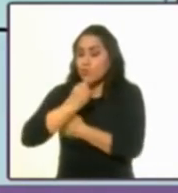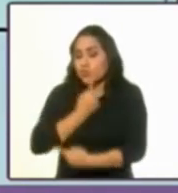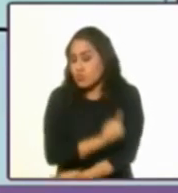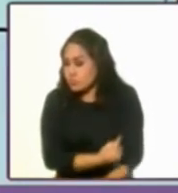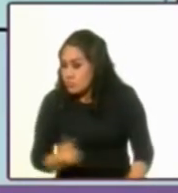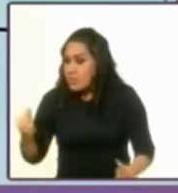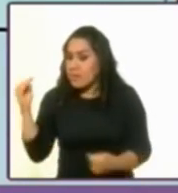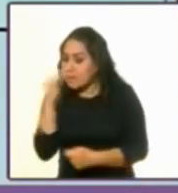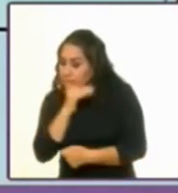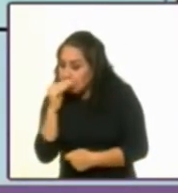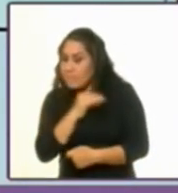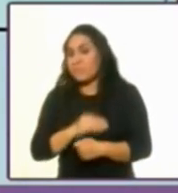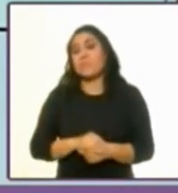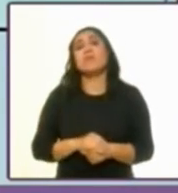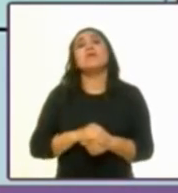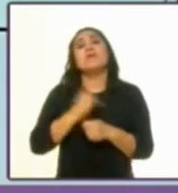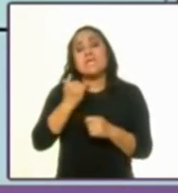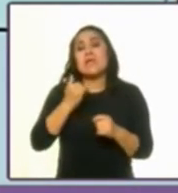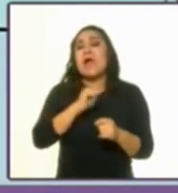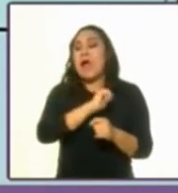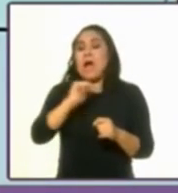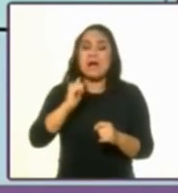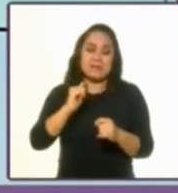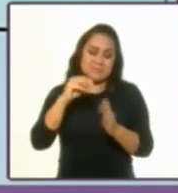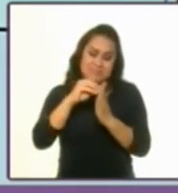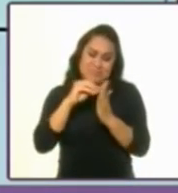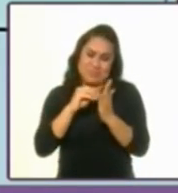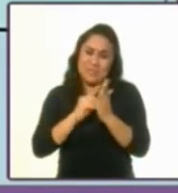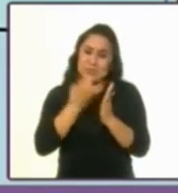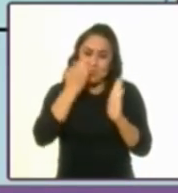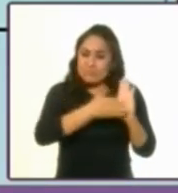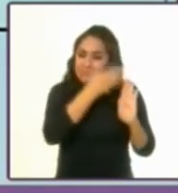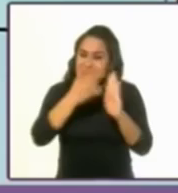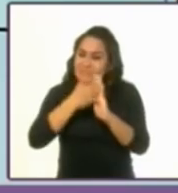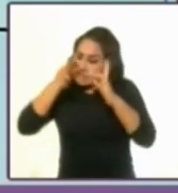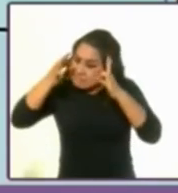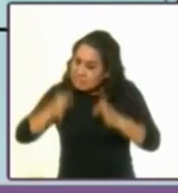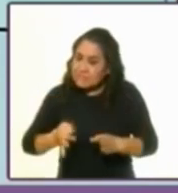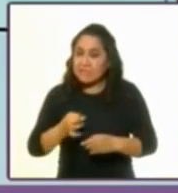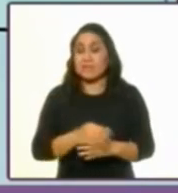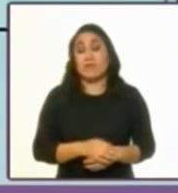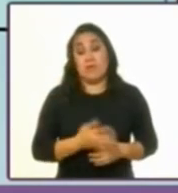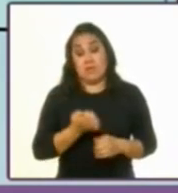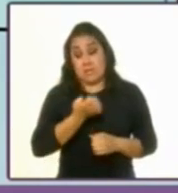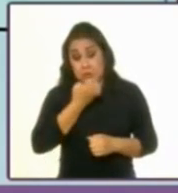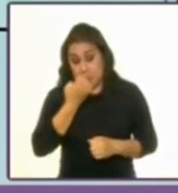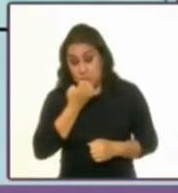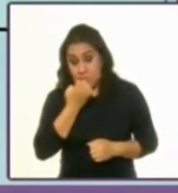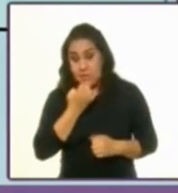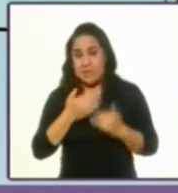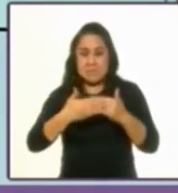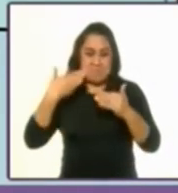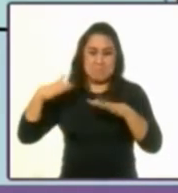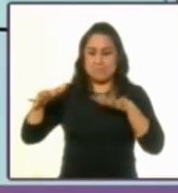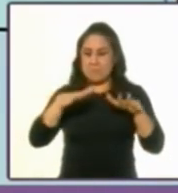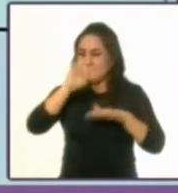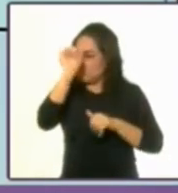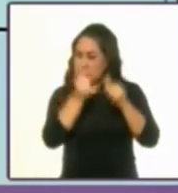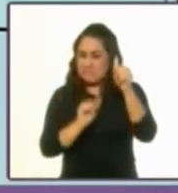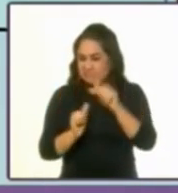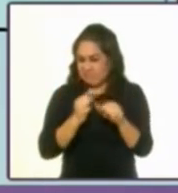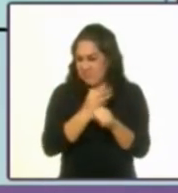estamos hablando de mejorar la infraestructura educativa en la ciudad de méxico- las escuelas no solamente las que fueron dañadas por el sismo